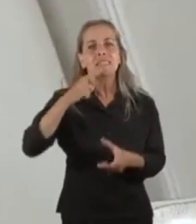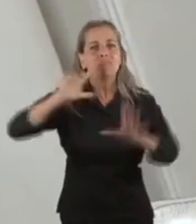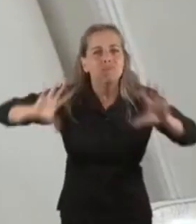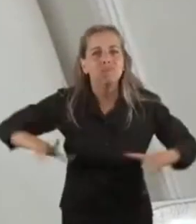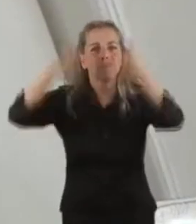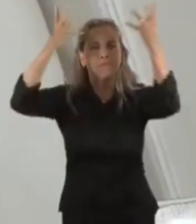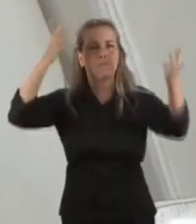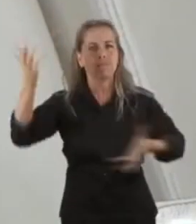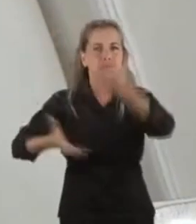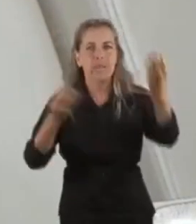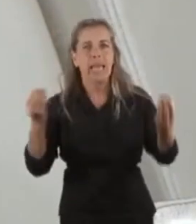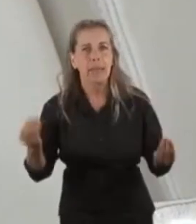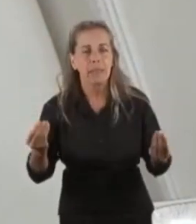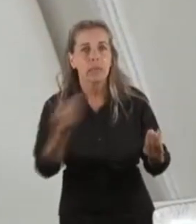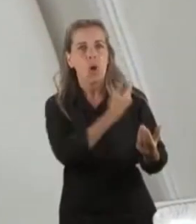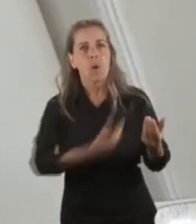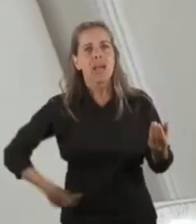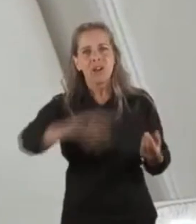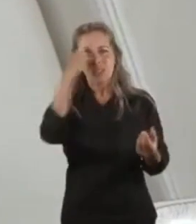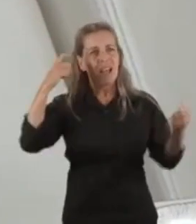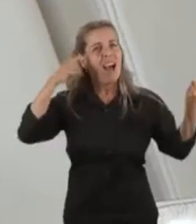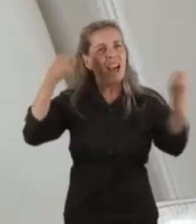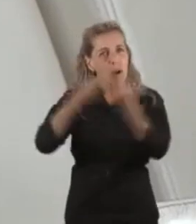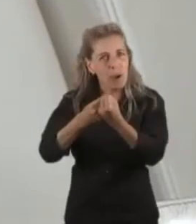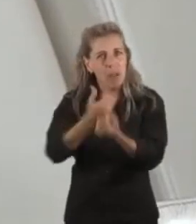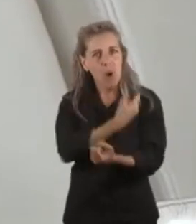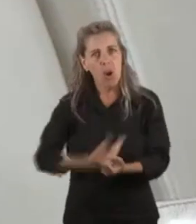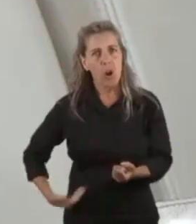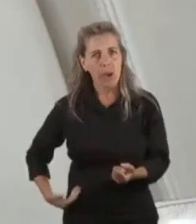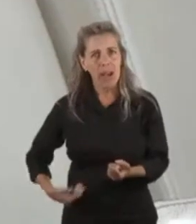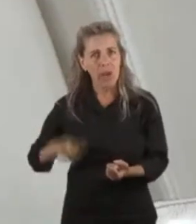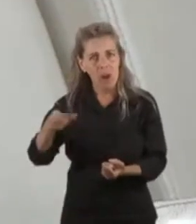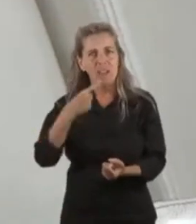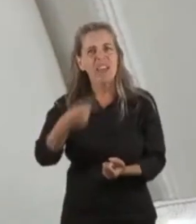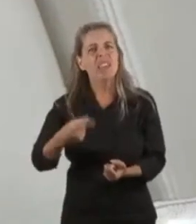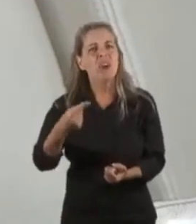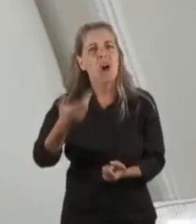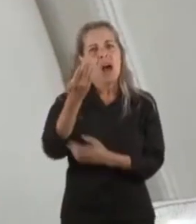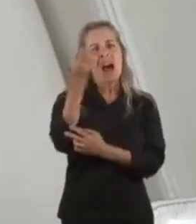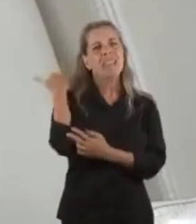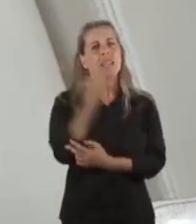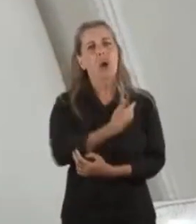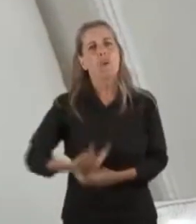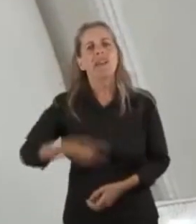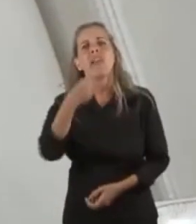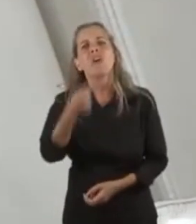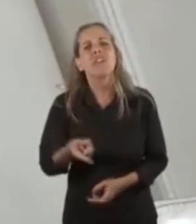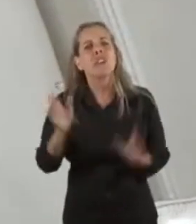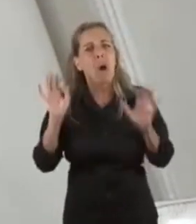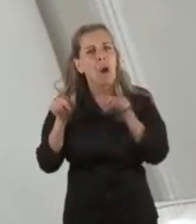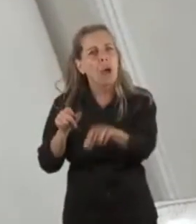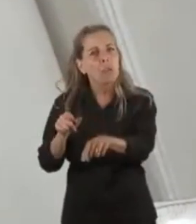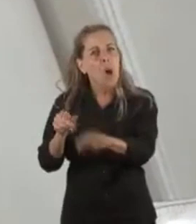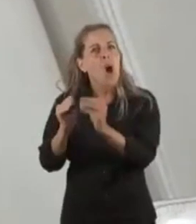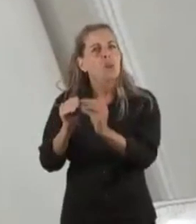convalida o coincide con los dichos del gobernador Ignacio Torres quien ayer señaló que se trata de un